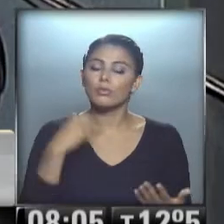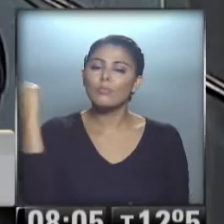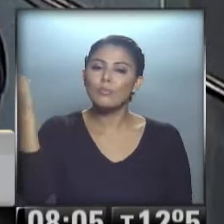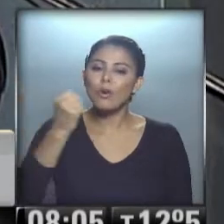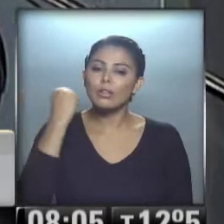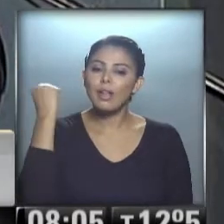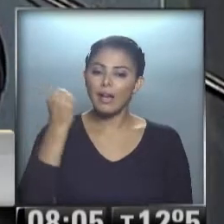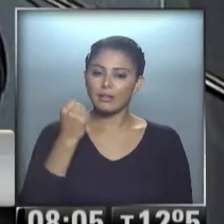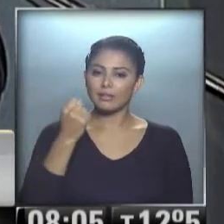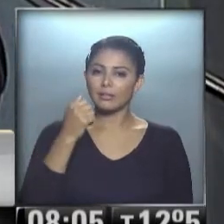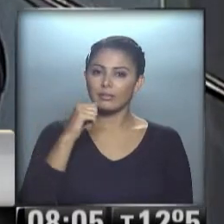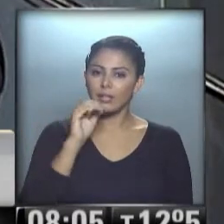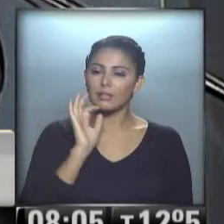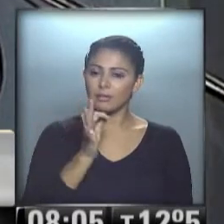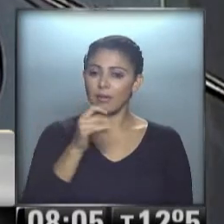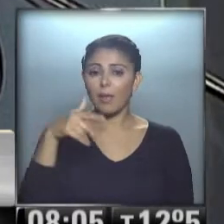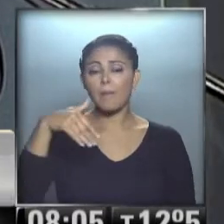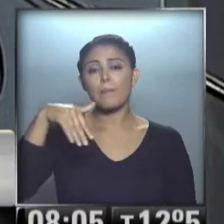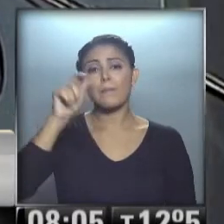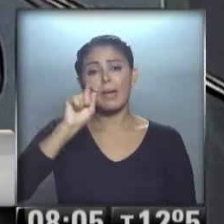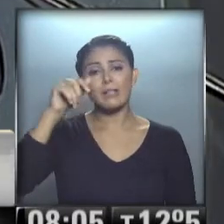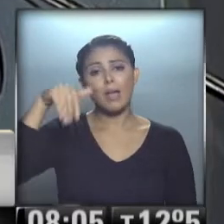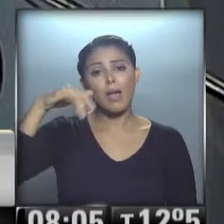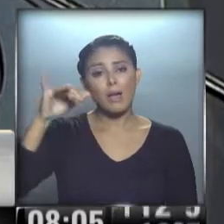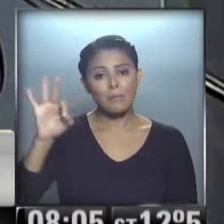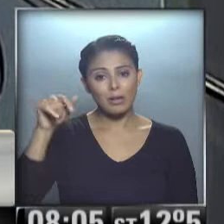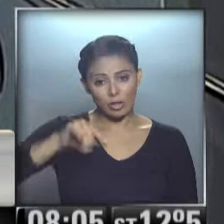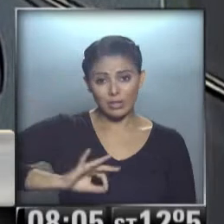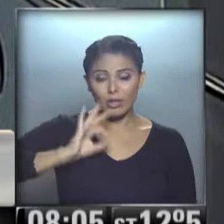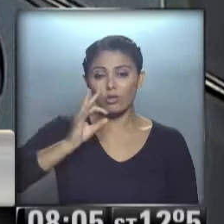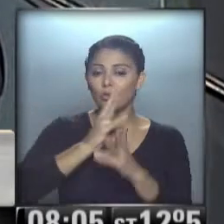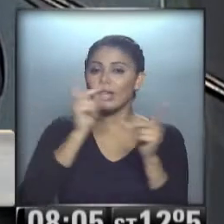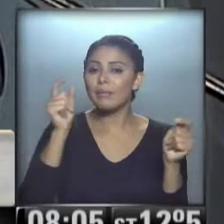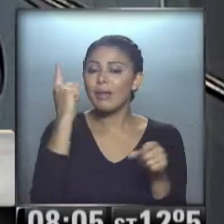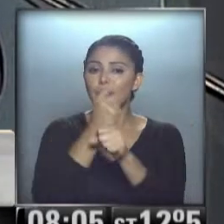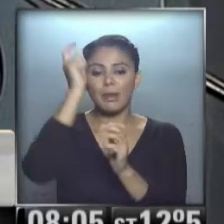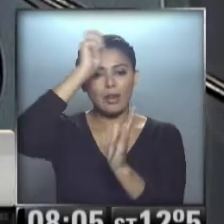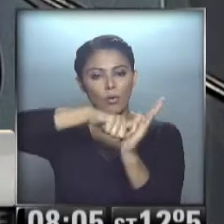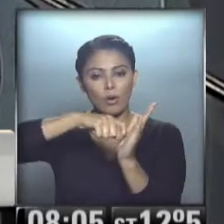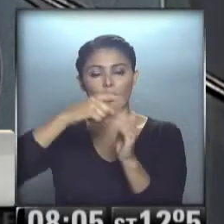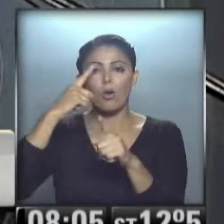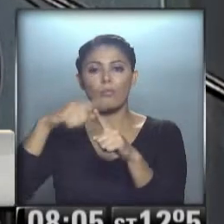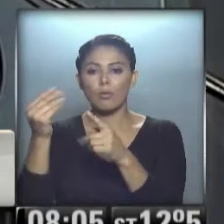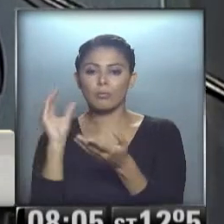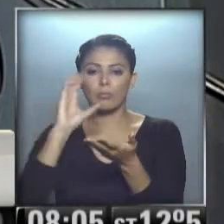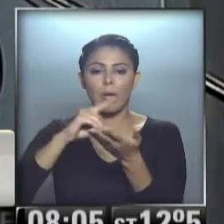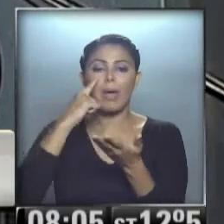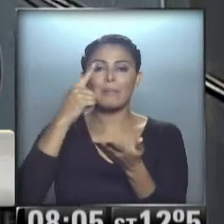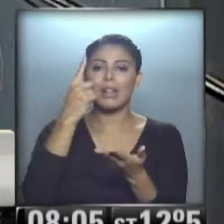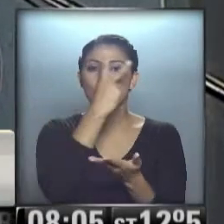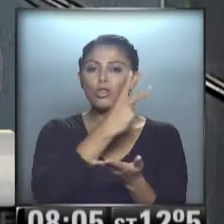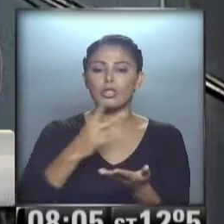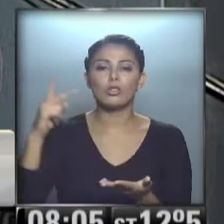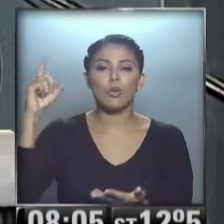importante observar que en el mes de marzo de este año finalizó el primer convenio por una inversión equivalente a